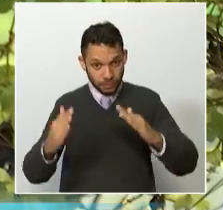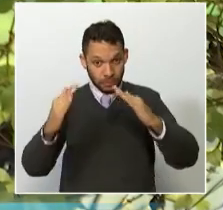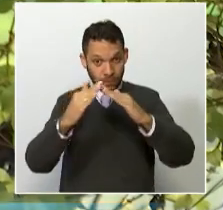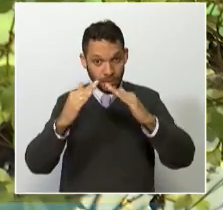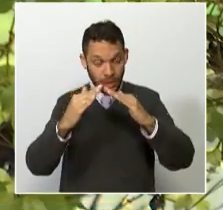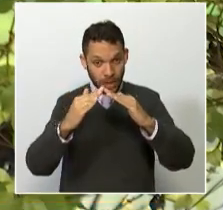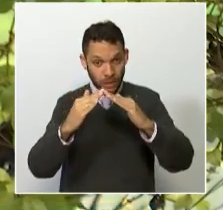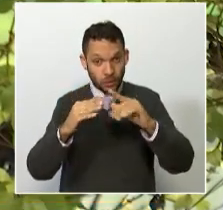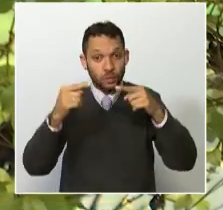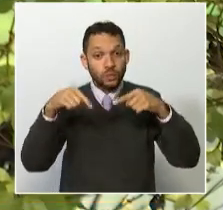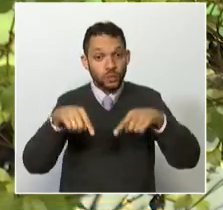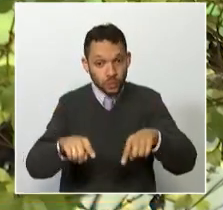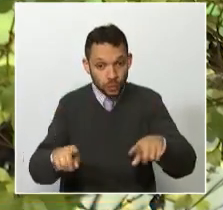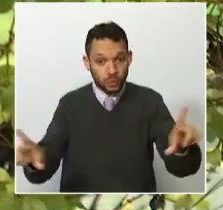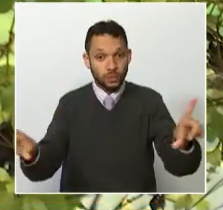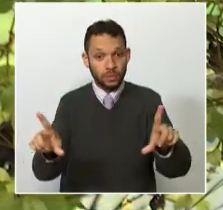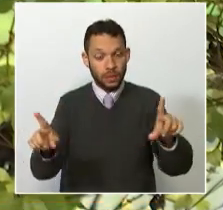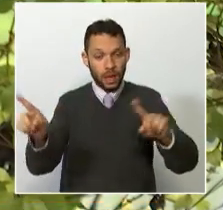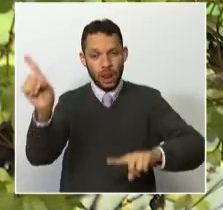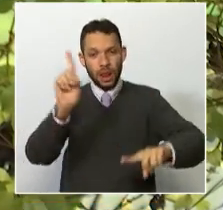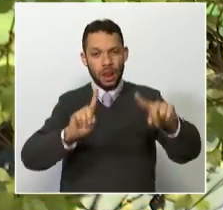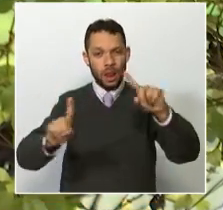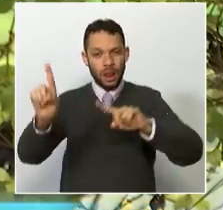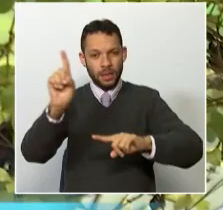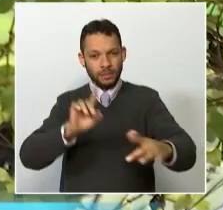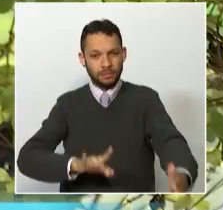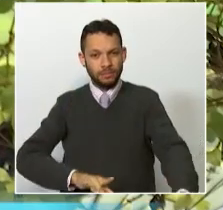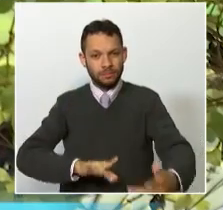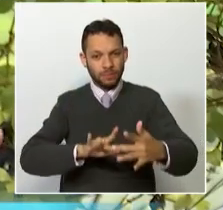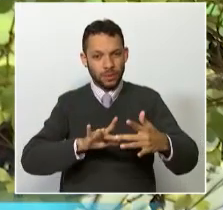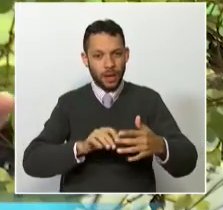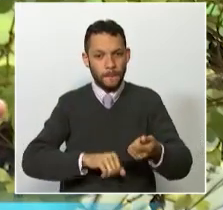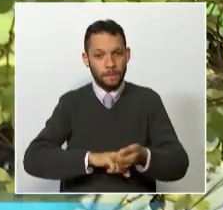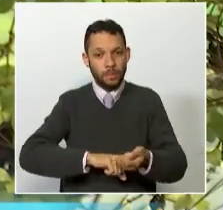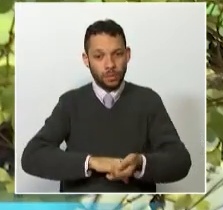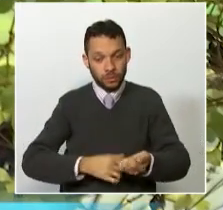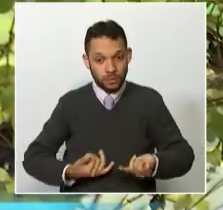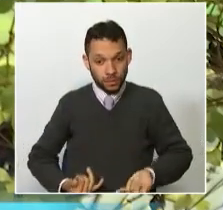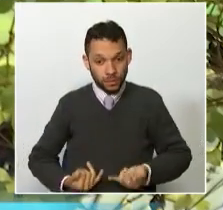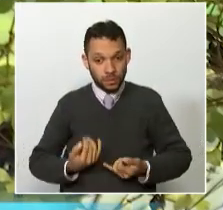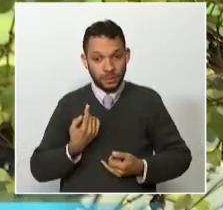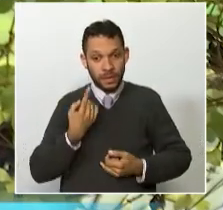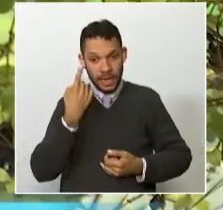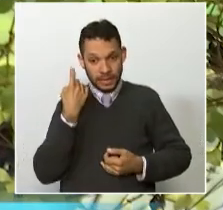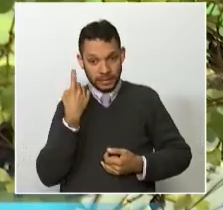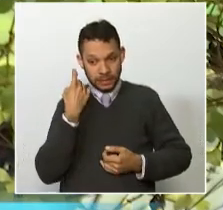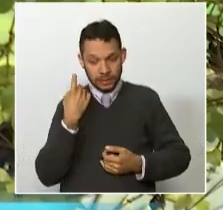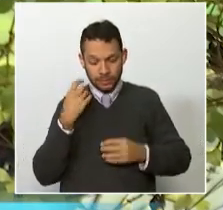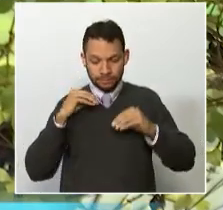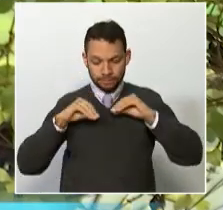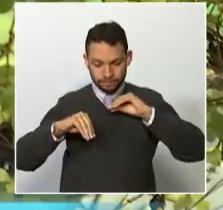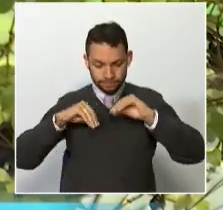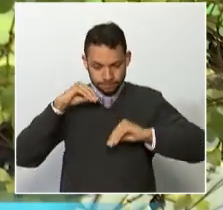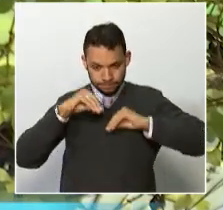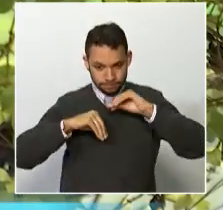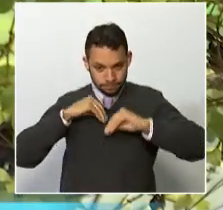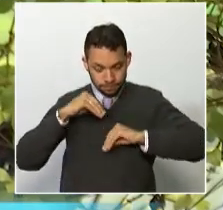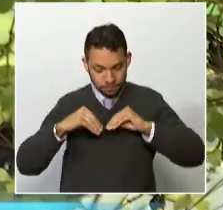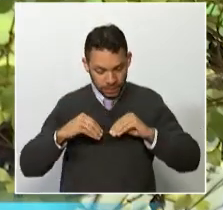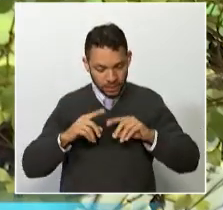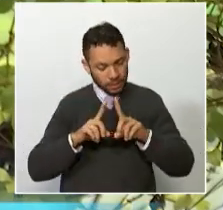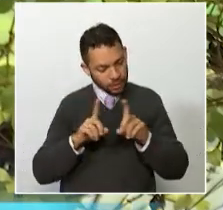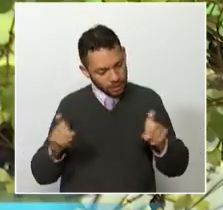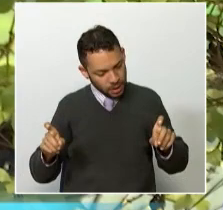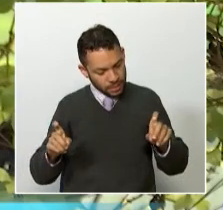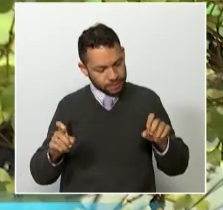un concepto de medicina integral. Anoche estábamos con el tema de la habilitación de las